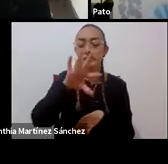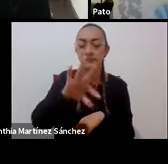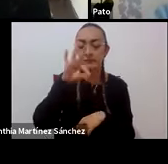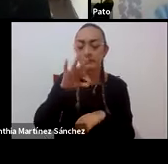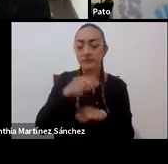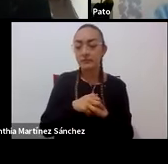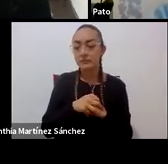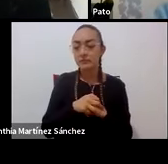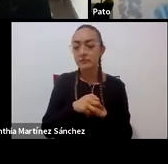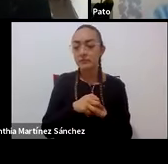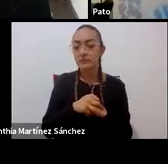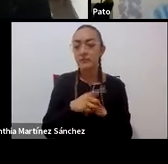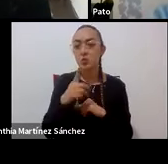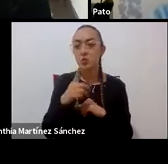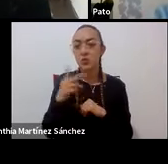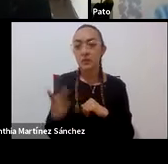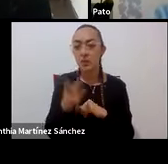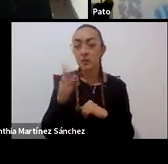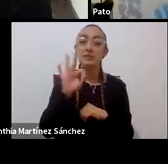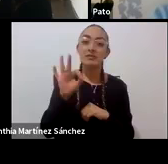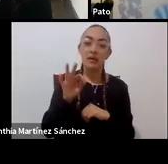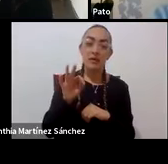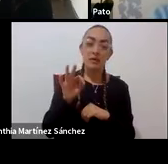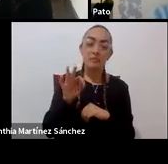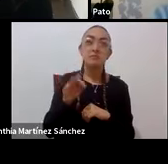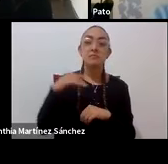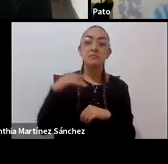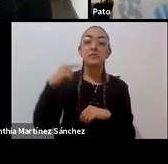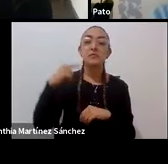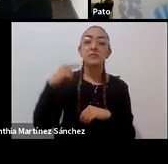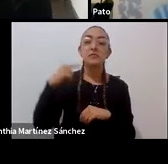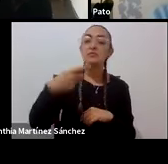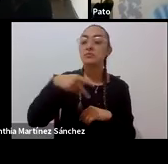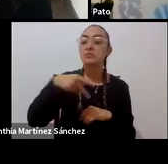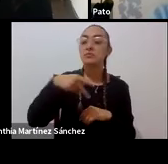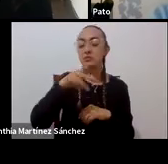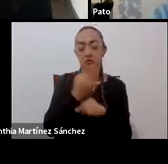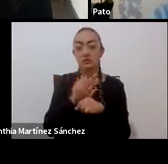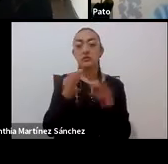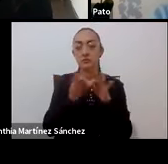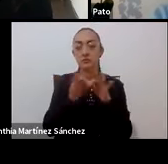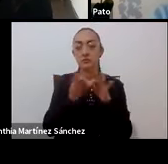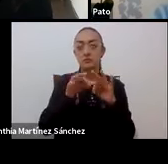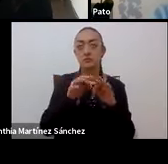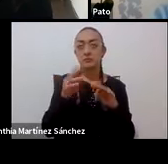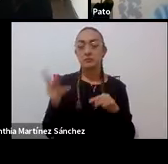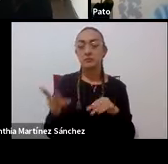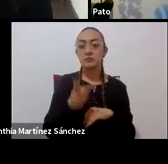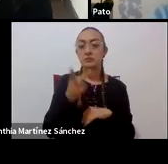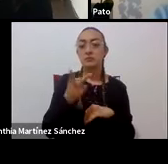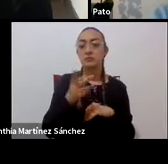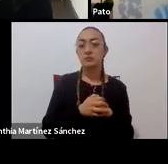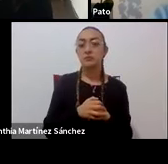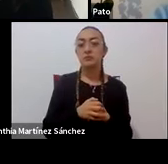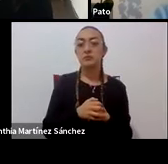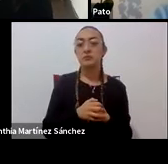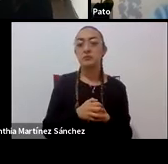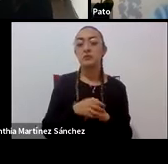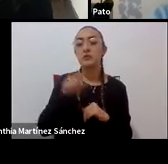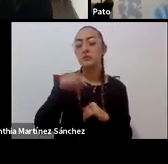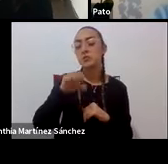iba más adelante, pero que creo que es necesaria de plantear en este momento, es lo que decía Samuel, pero